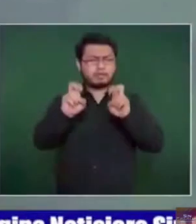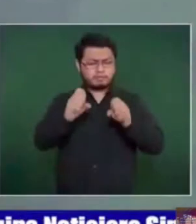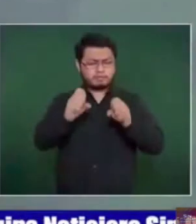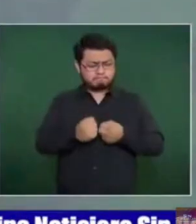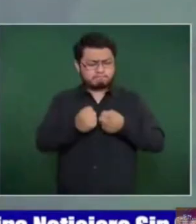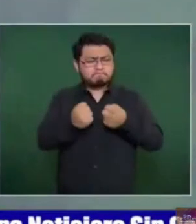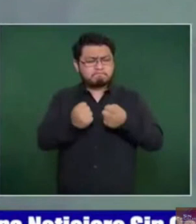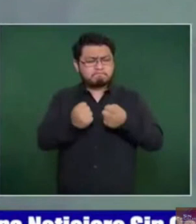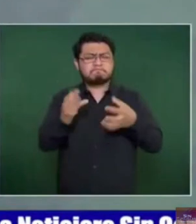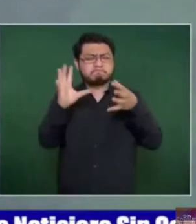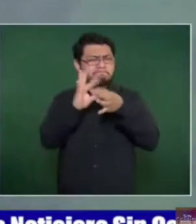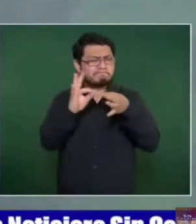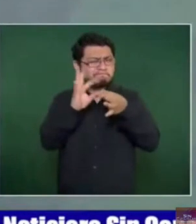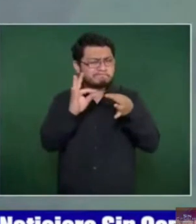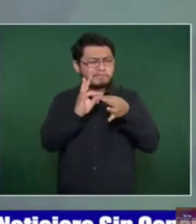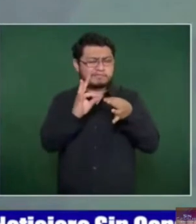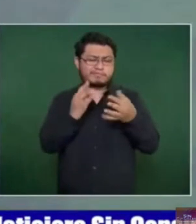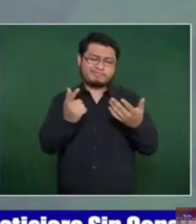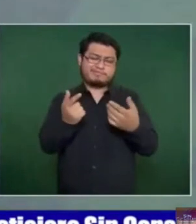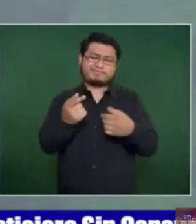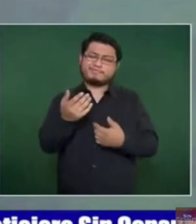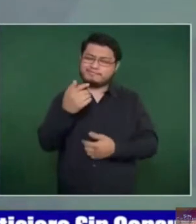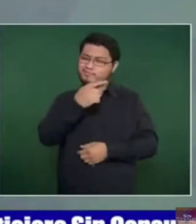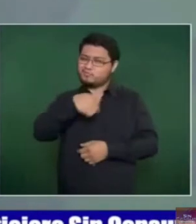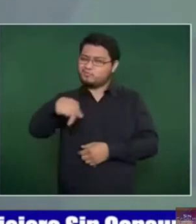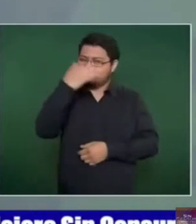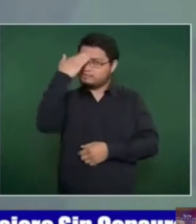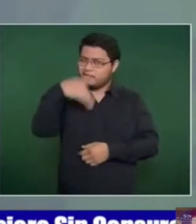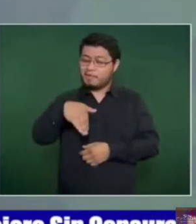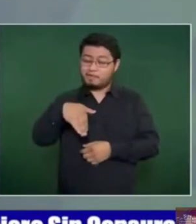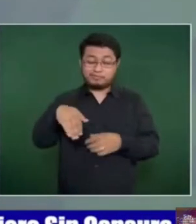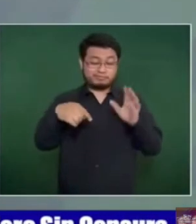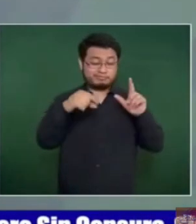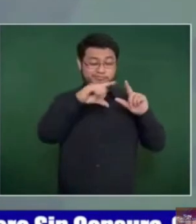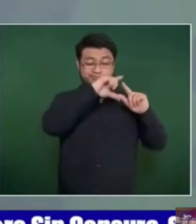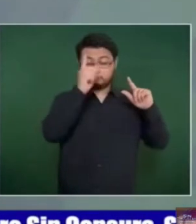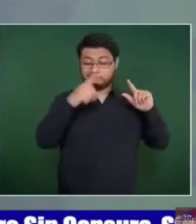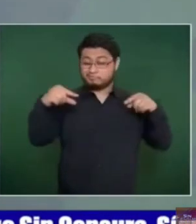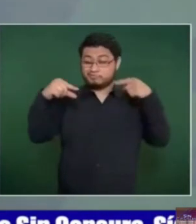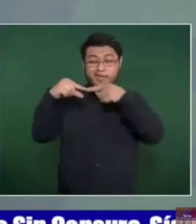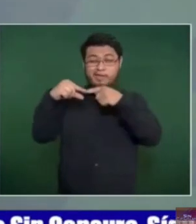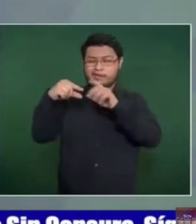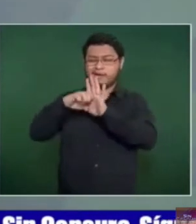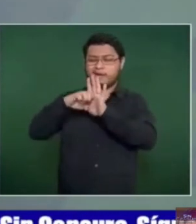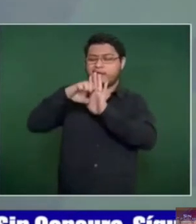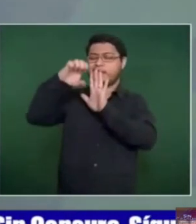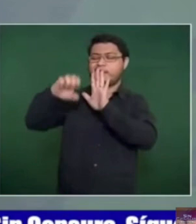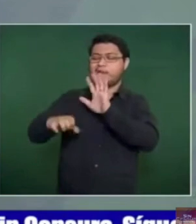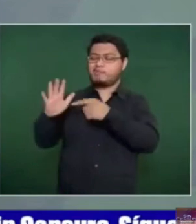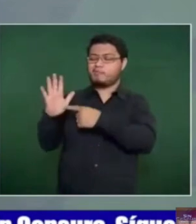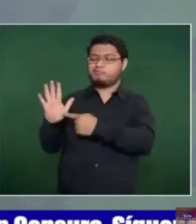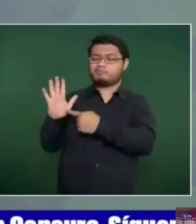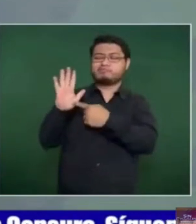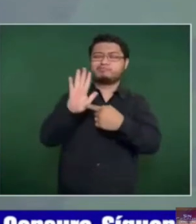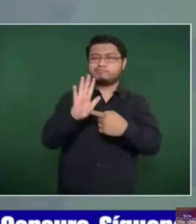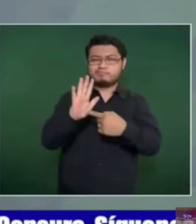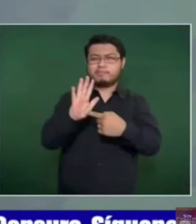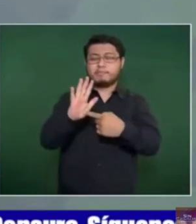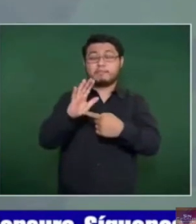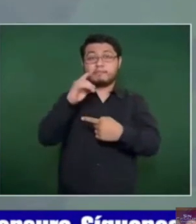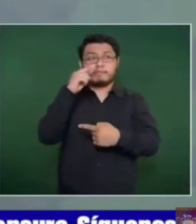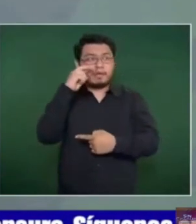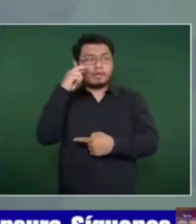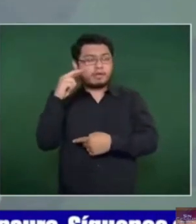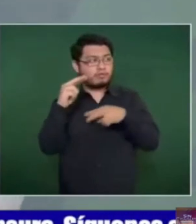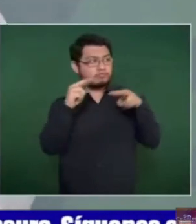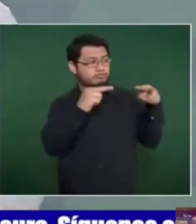noche a la mañana o ni siquiera, desgraciadamente, en todo el sexenio de las calles. Entonces, el hecho de que alguien